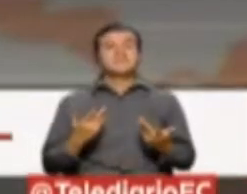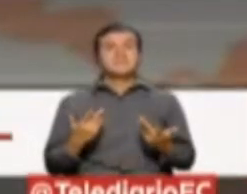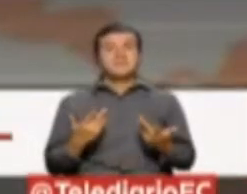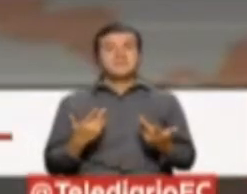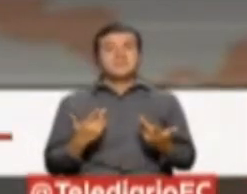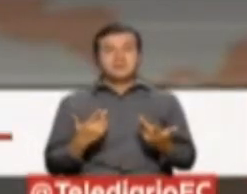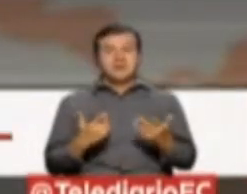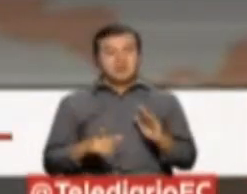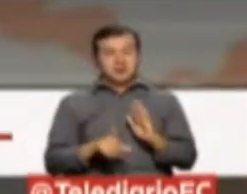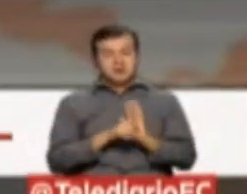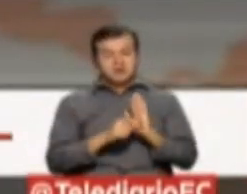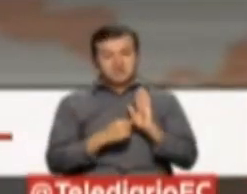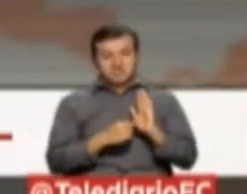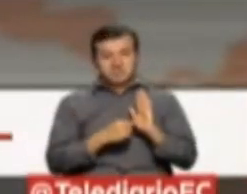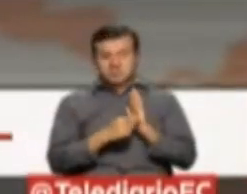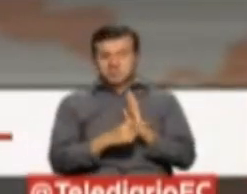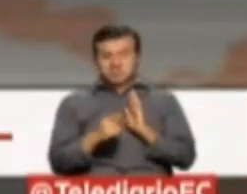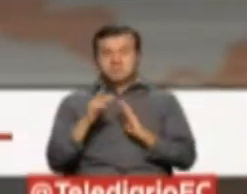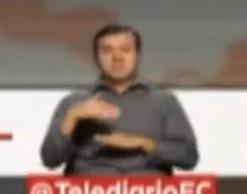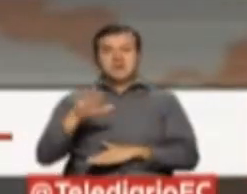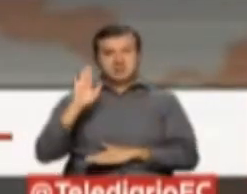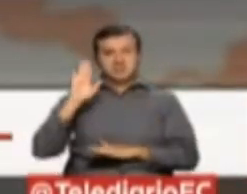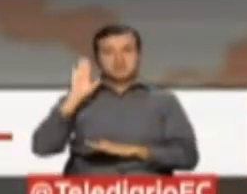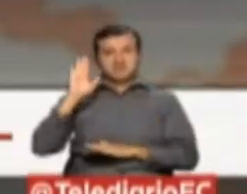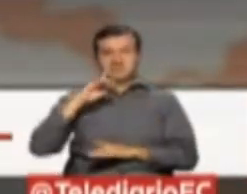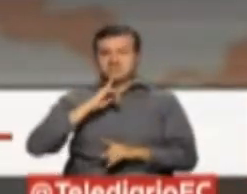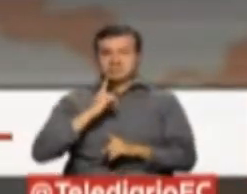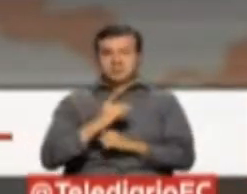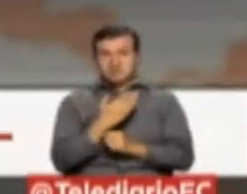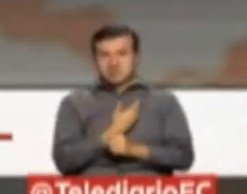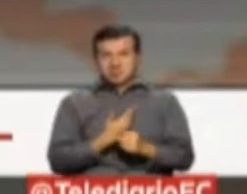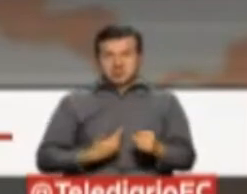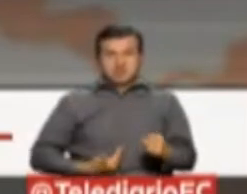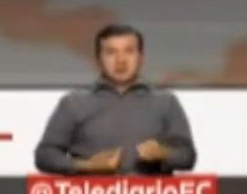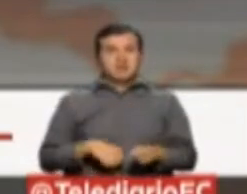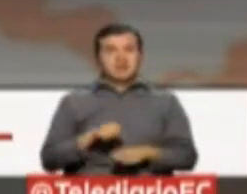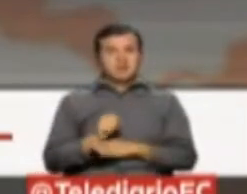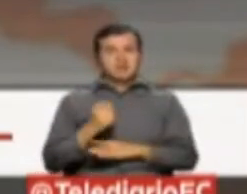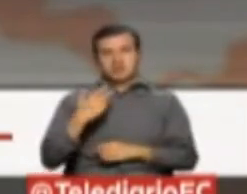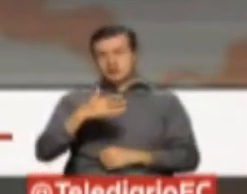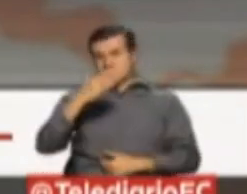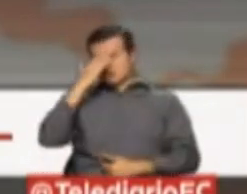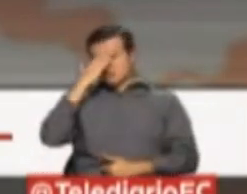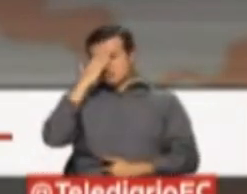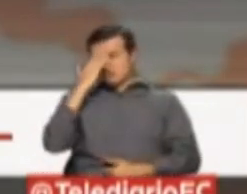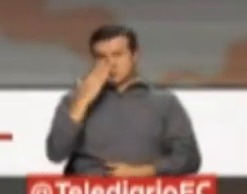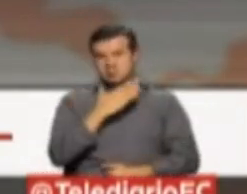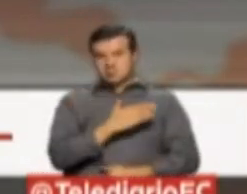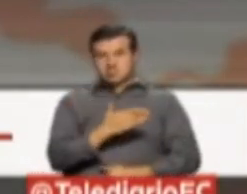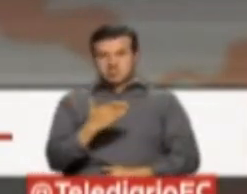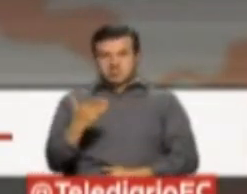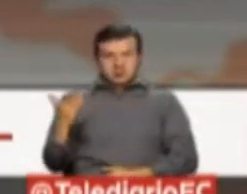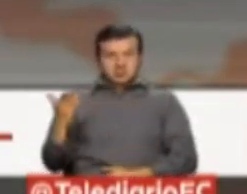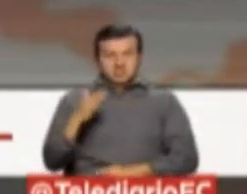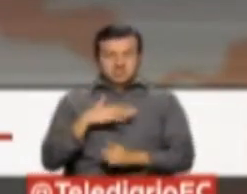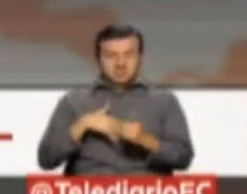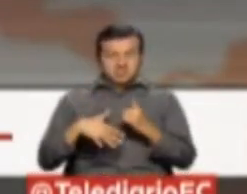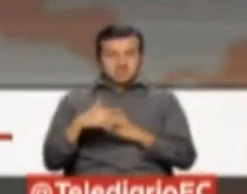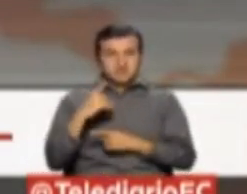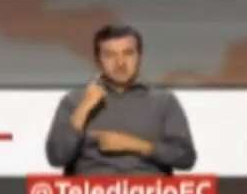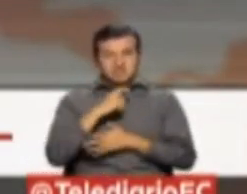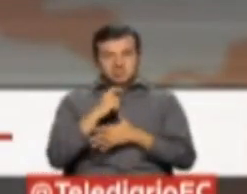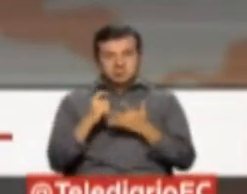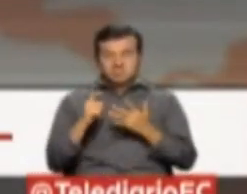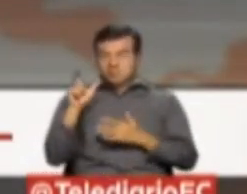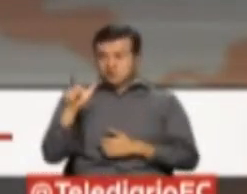a la ley generarle más compromiso creo que el señor presidente de la república está muy consciente de esta situación y él tiene que